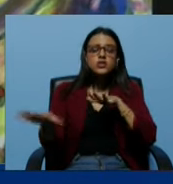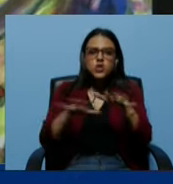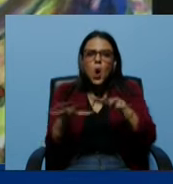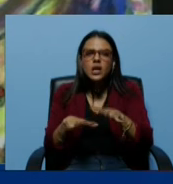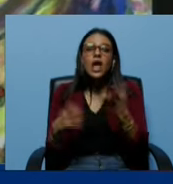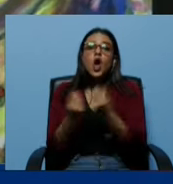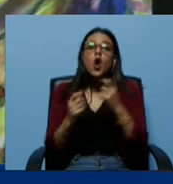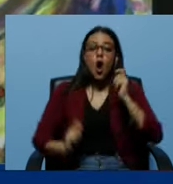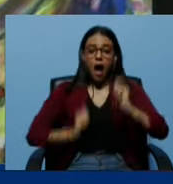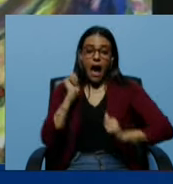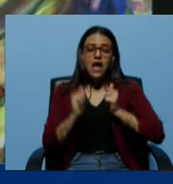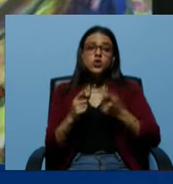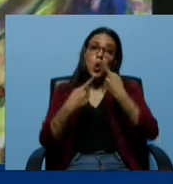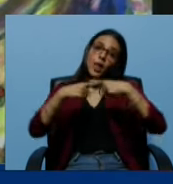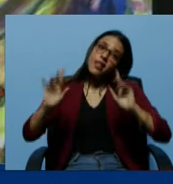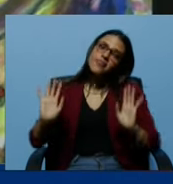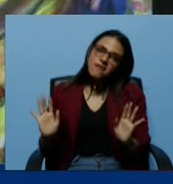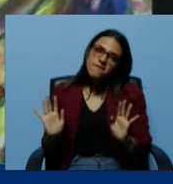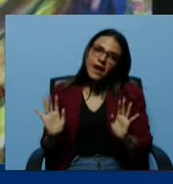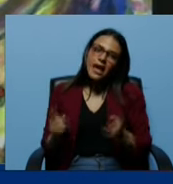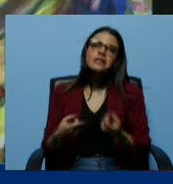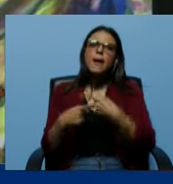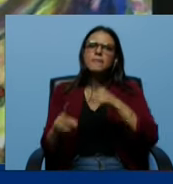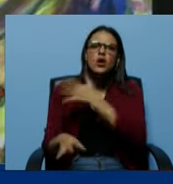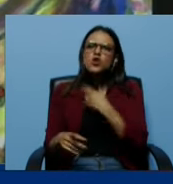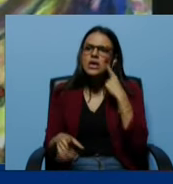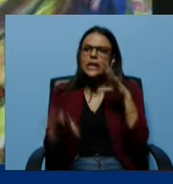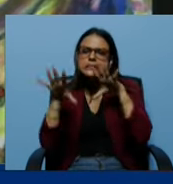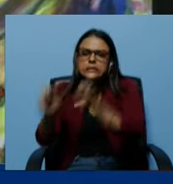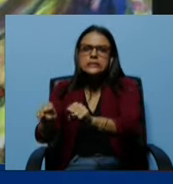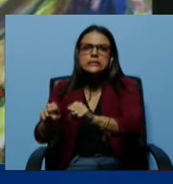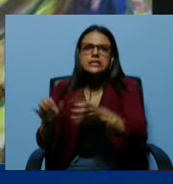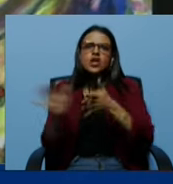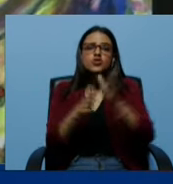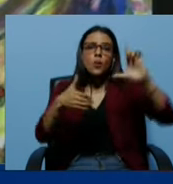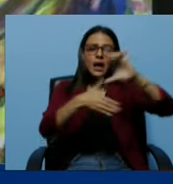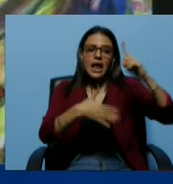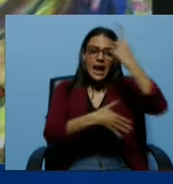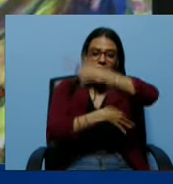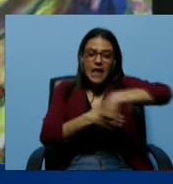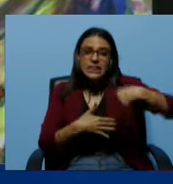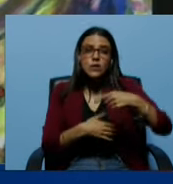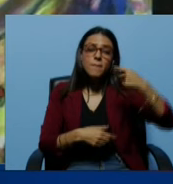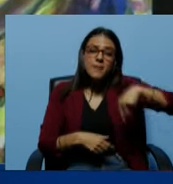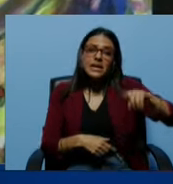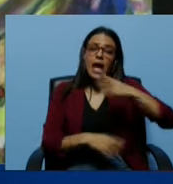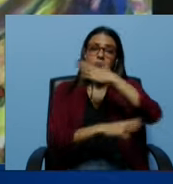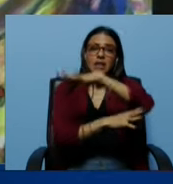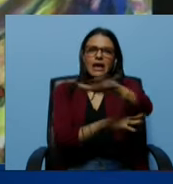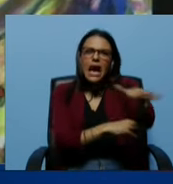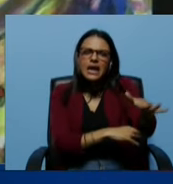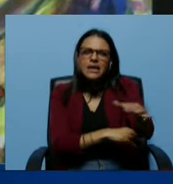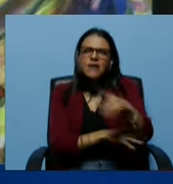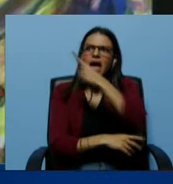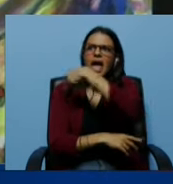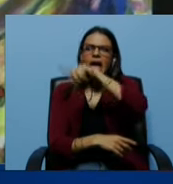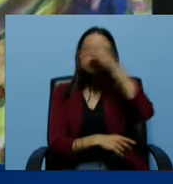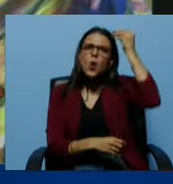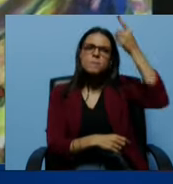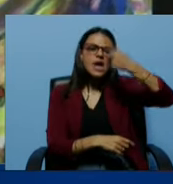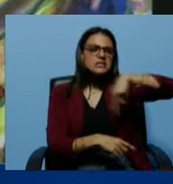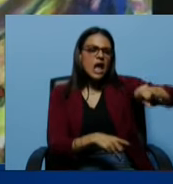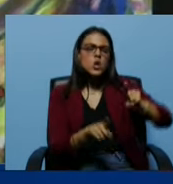diferentes. Y quieren asegurar que América Latina y el Caribe, que ellos nos consideran su patio